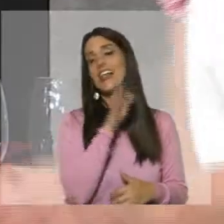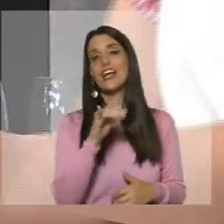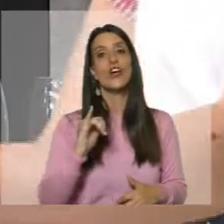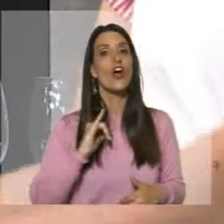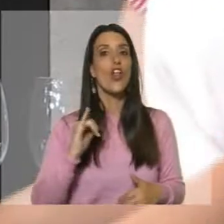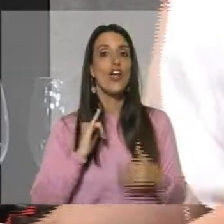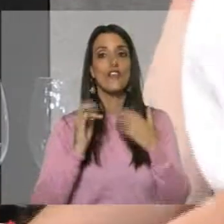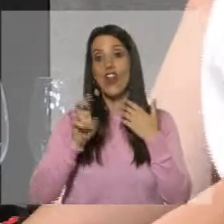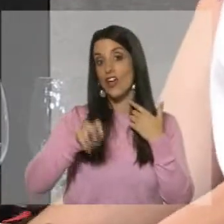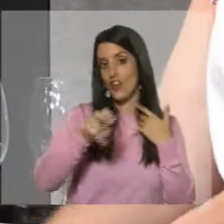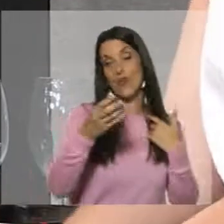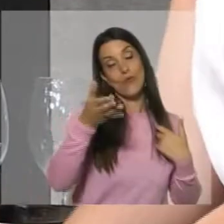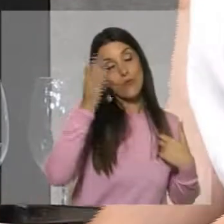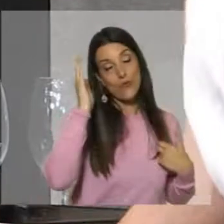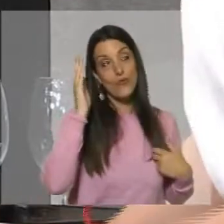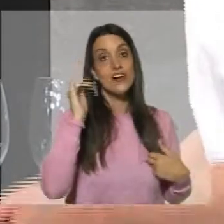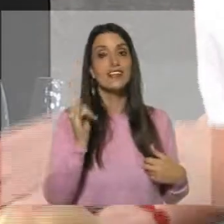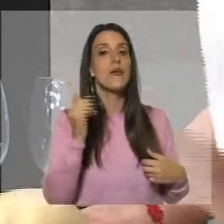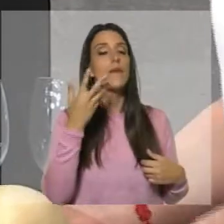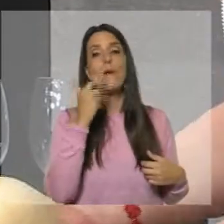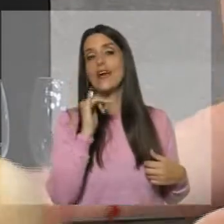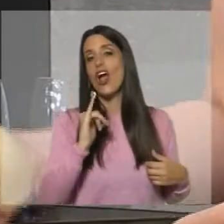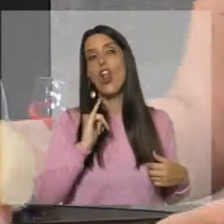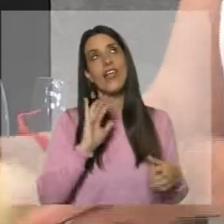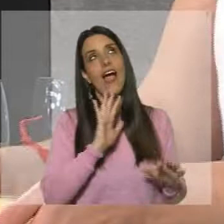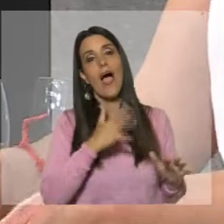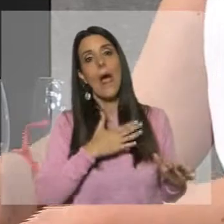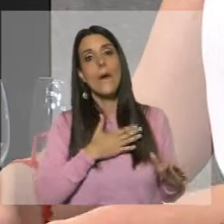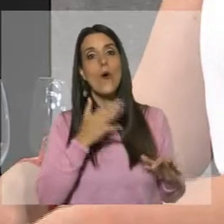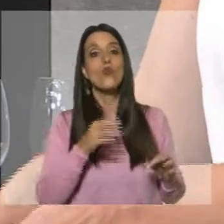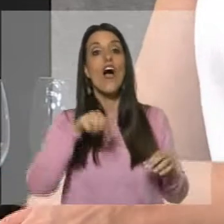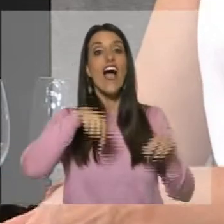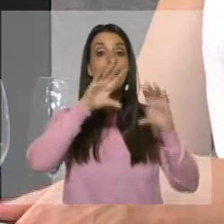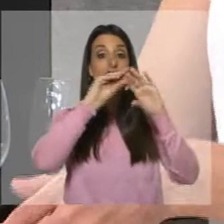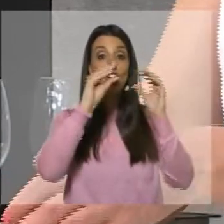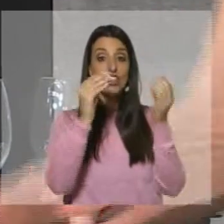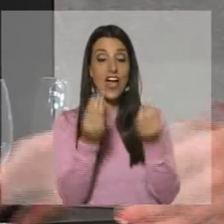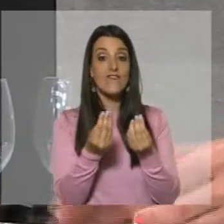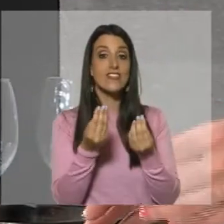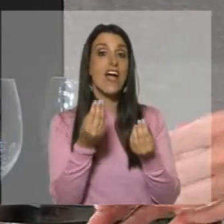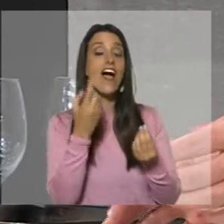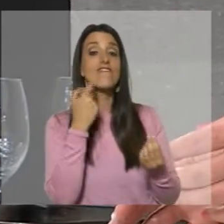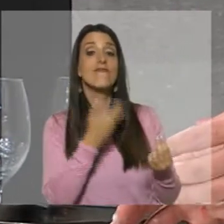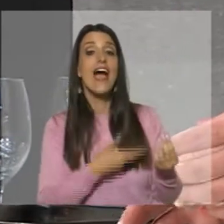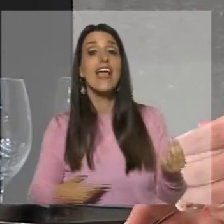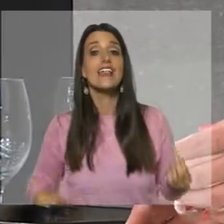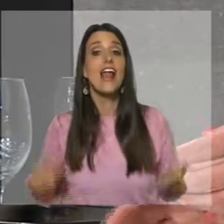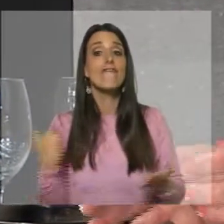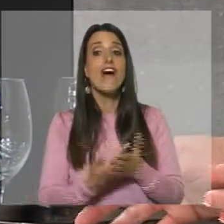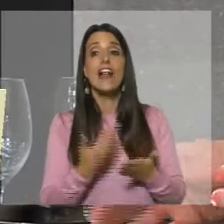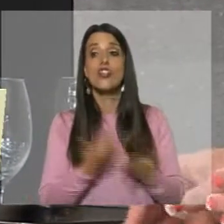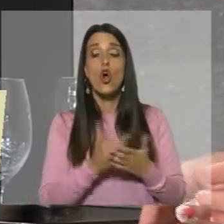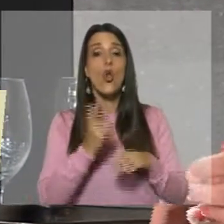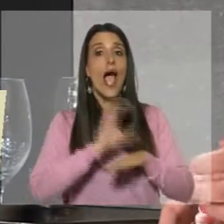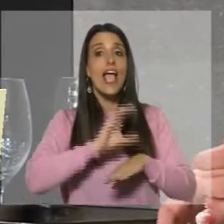he recorrido un montón, pero sí, es como... Sí, pero eso son tu debilidad. Sí. Acá tortas fritas, ya que faltó la maestra y no tuvimos clase y nos manda